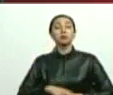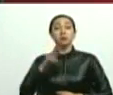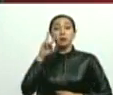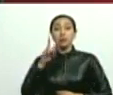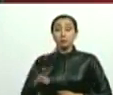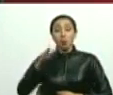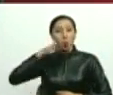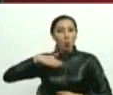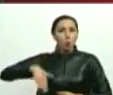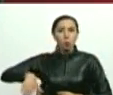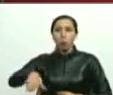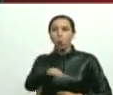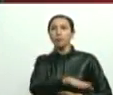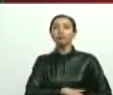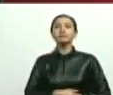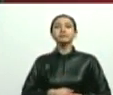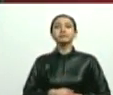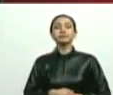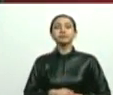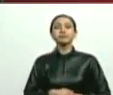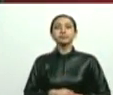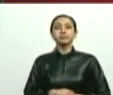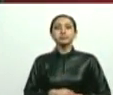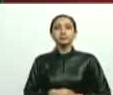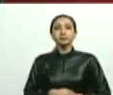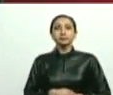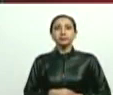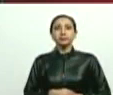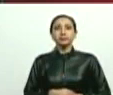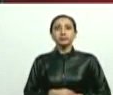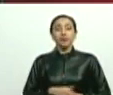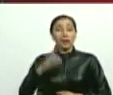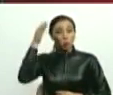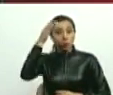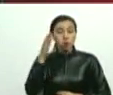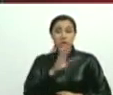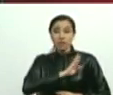pueblo crecerse en su autoconciencia.